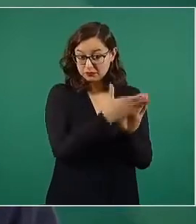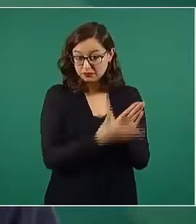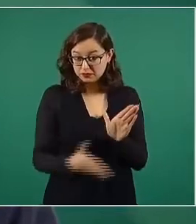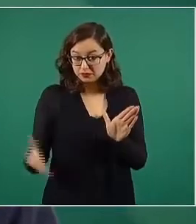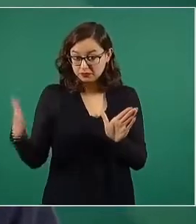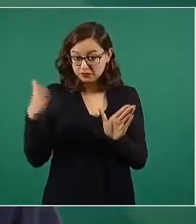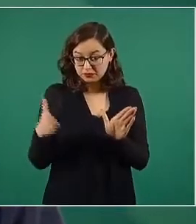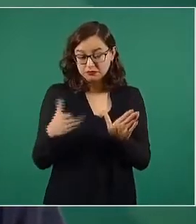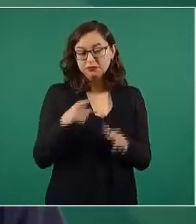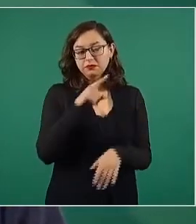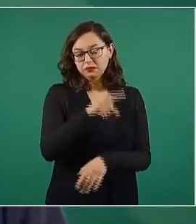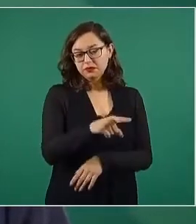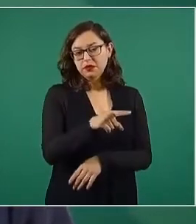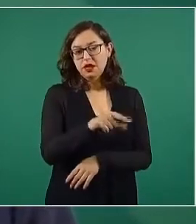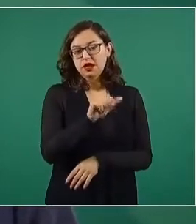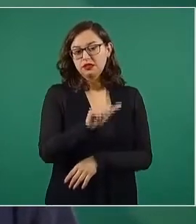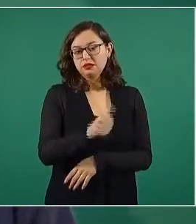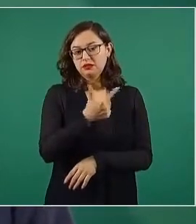de la Nación.